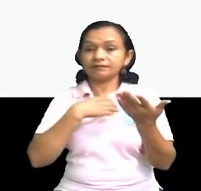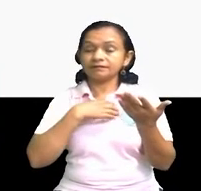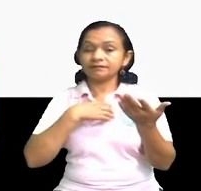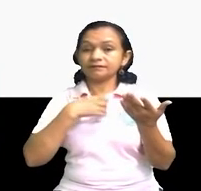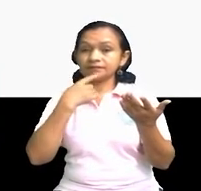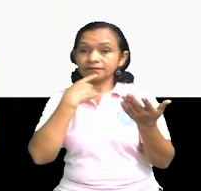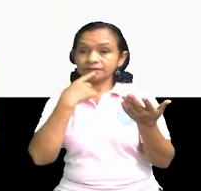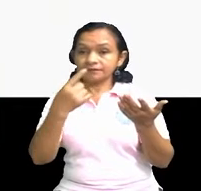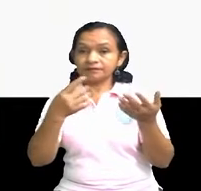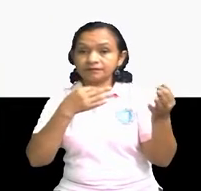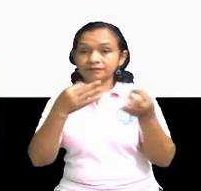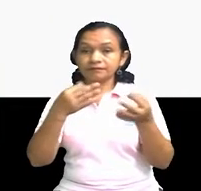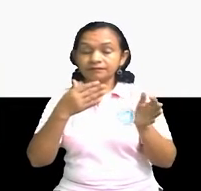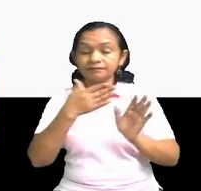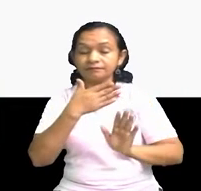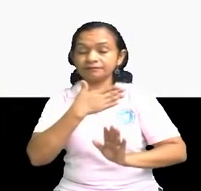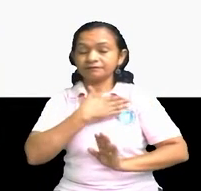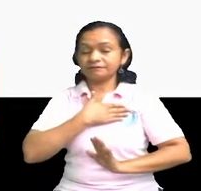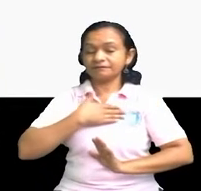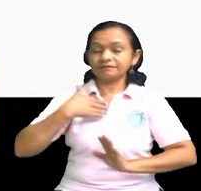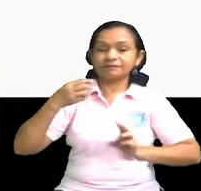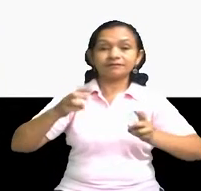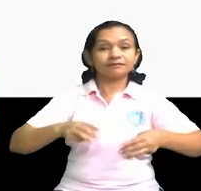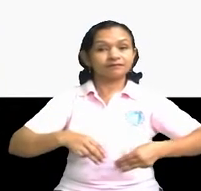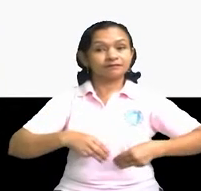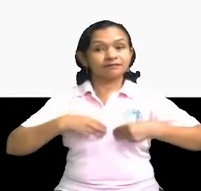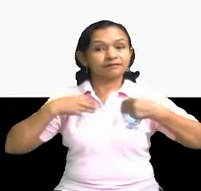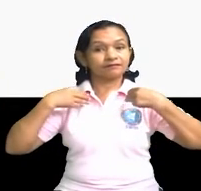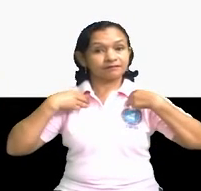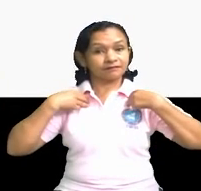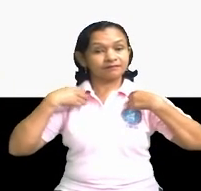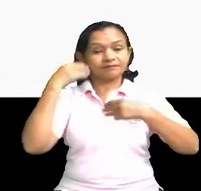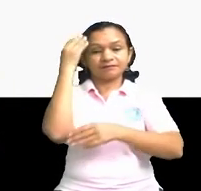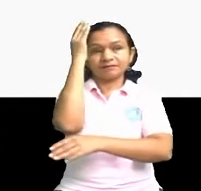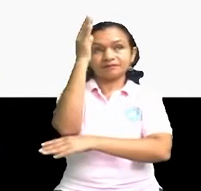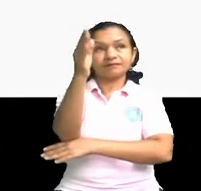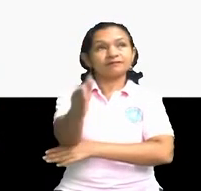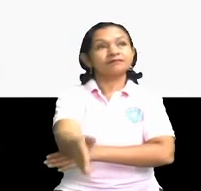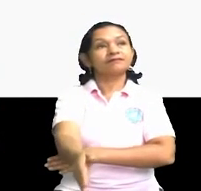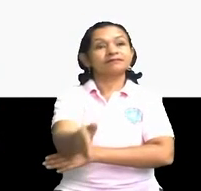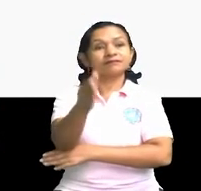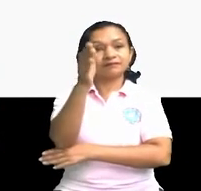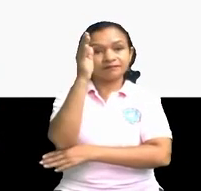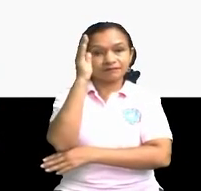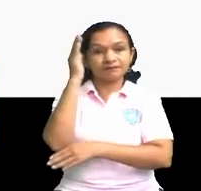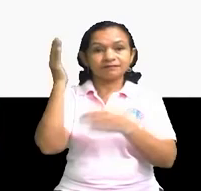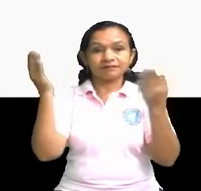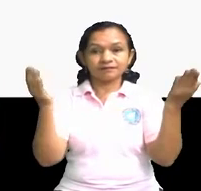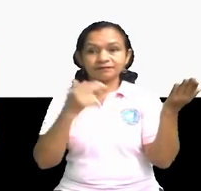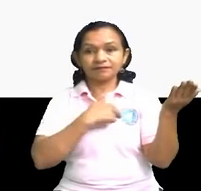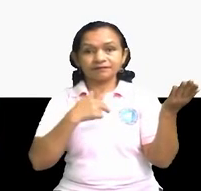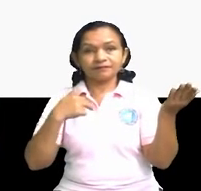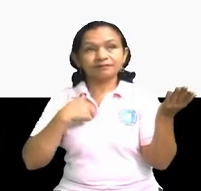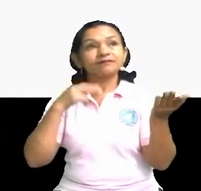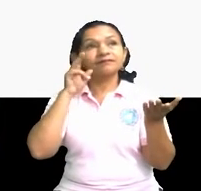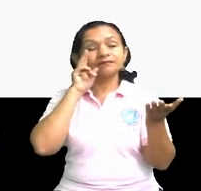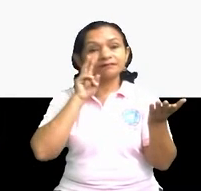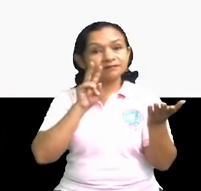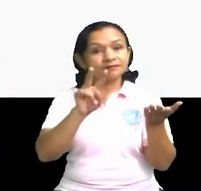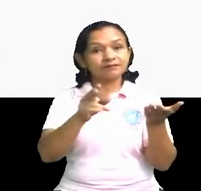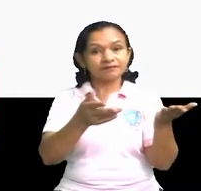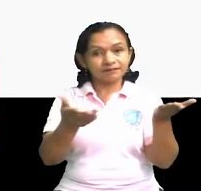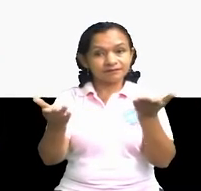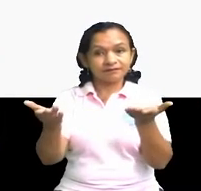que es lo más moderno en puesto fronterizo. Las opiniones en el área de la centroamericana. Sí, claro. Ahí lo